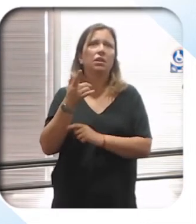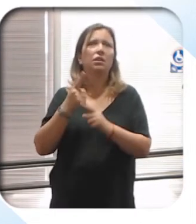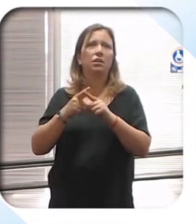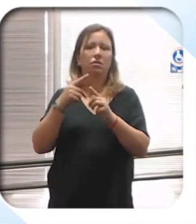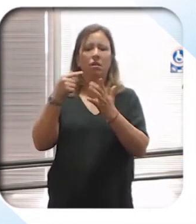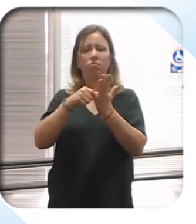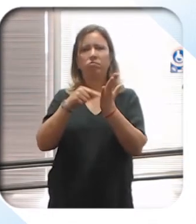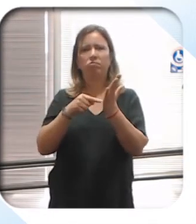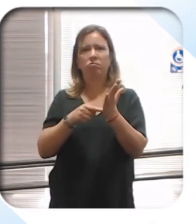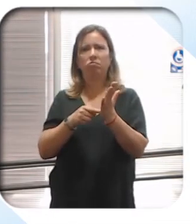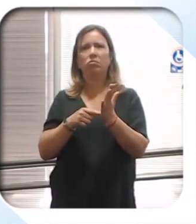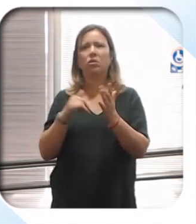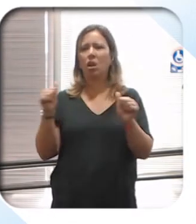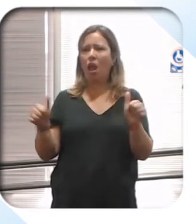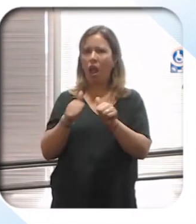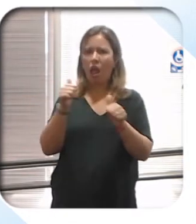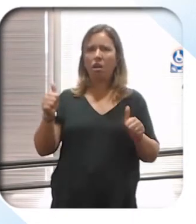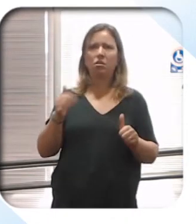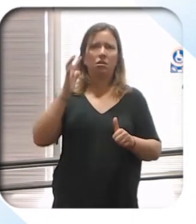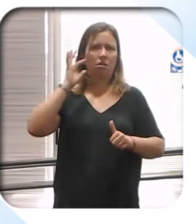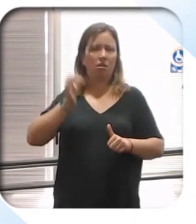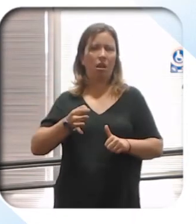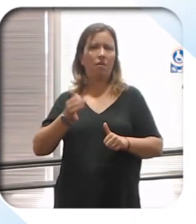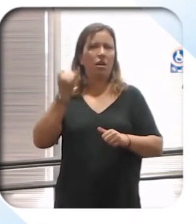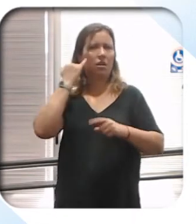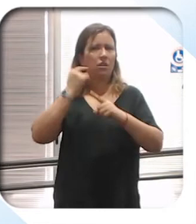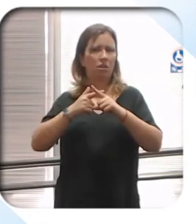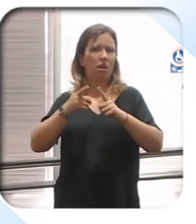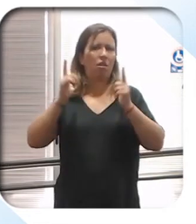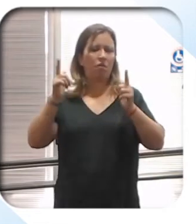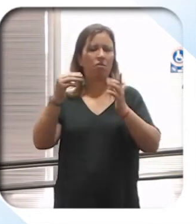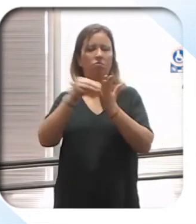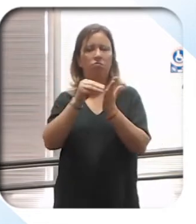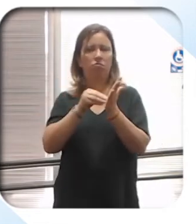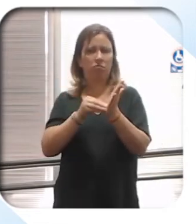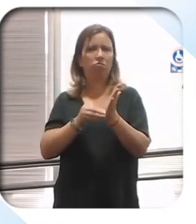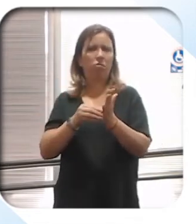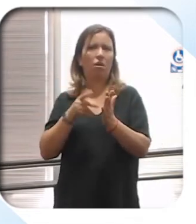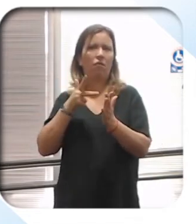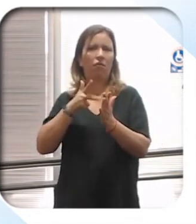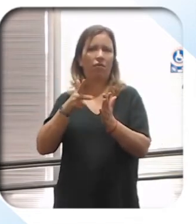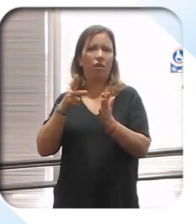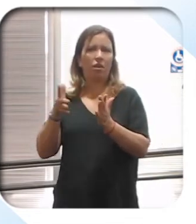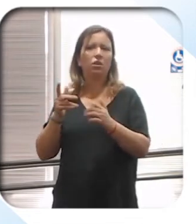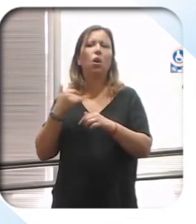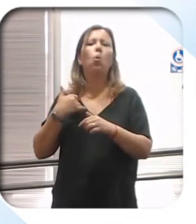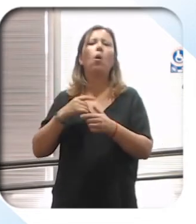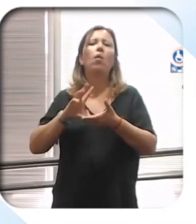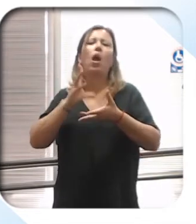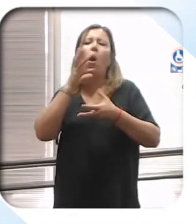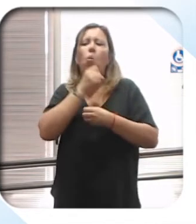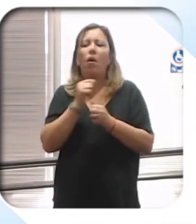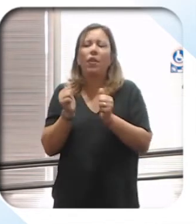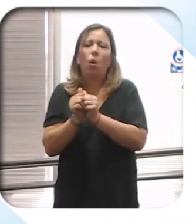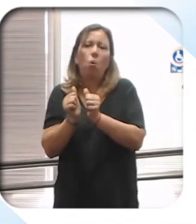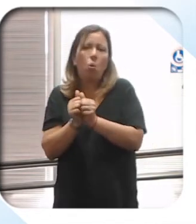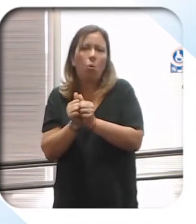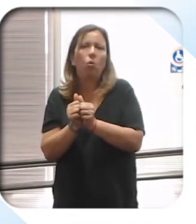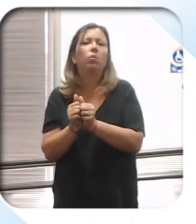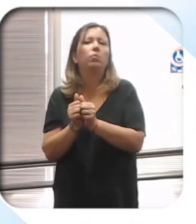relaciones sexuales, con desempeño sexual, disfrutes de sensaciones placenteras, tiempo de permanencia